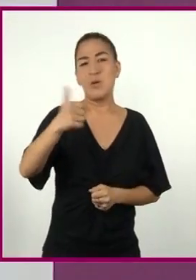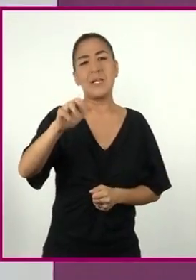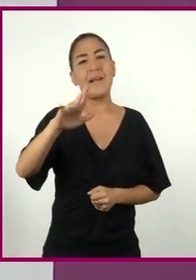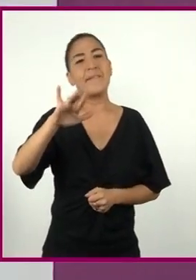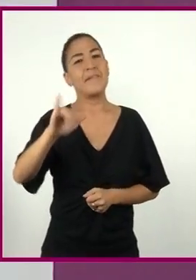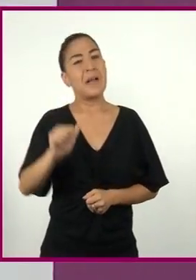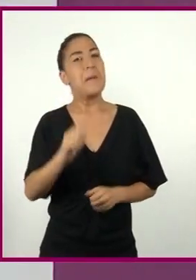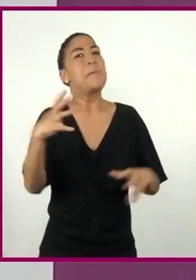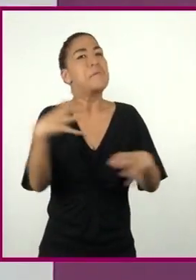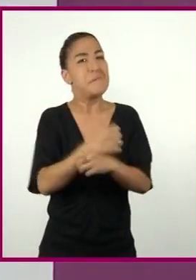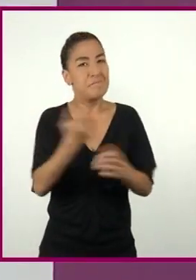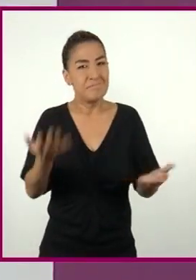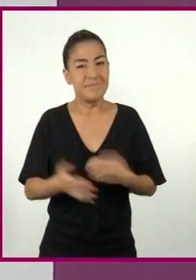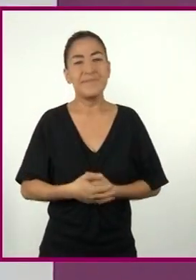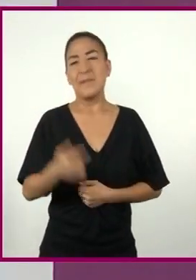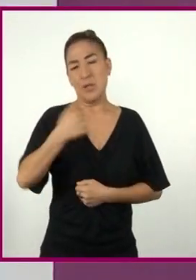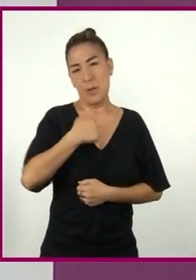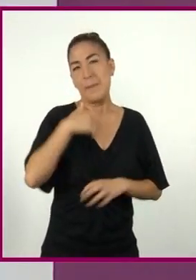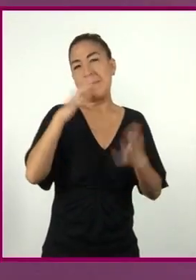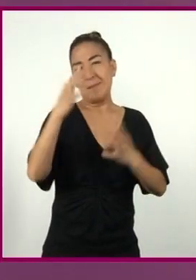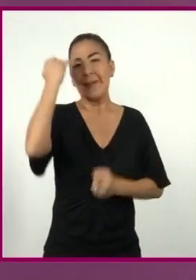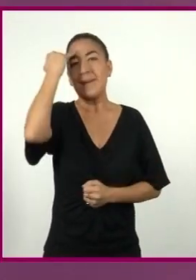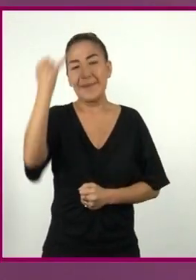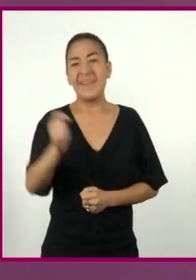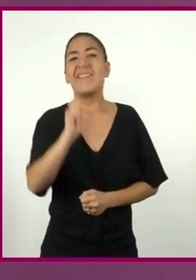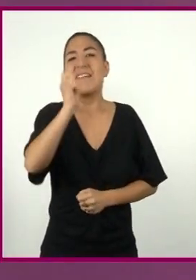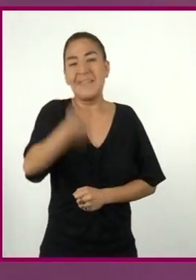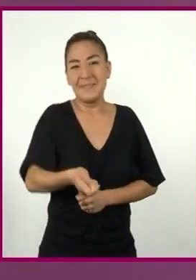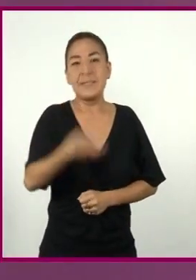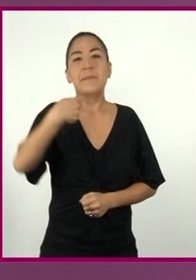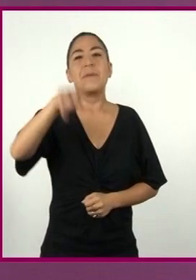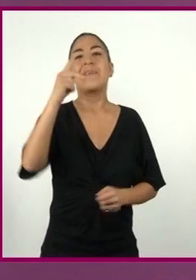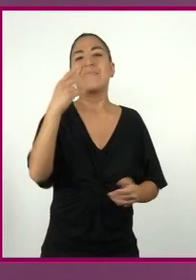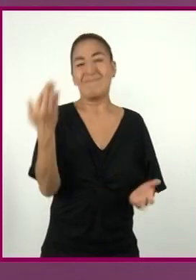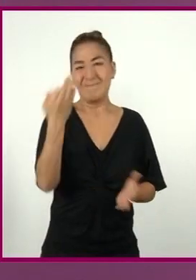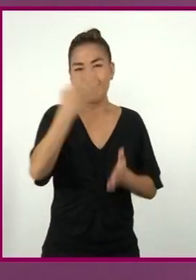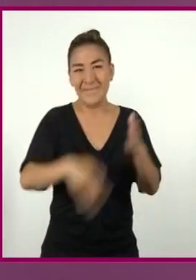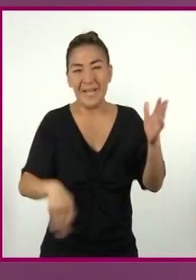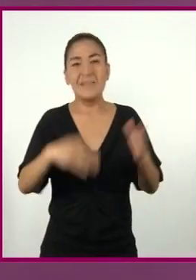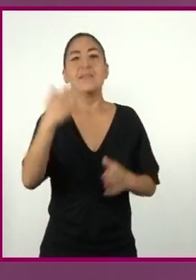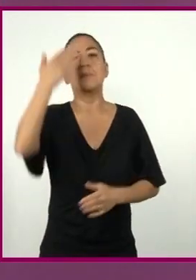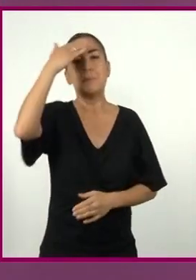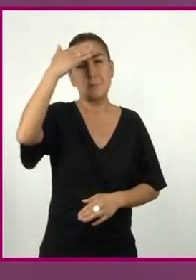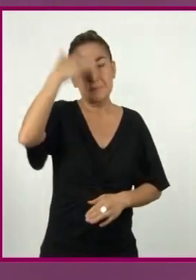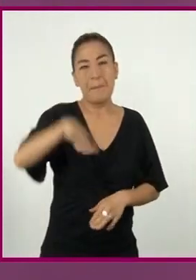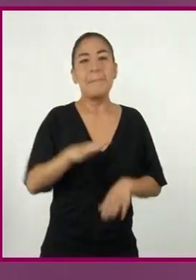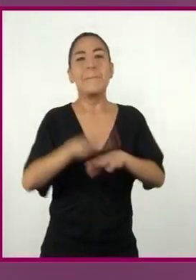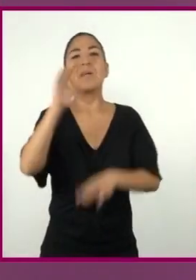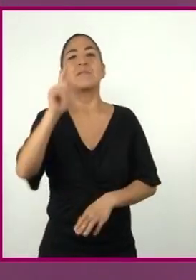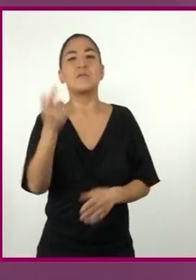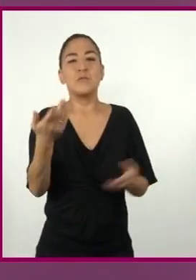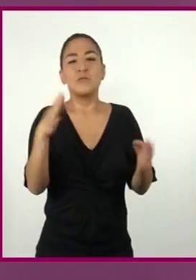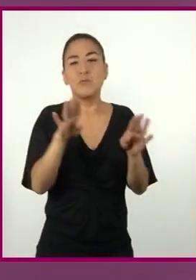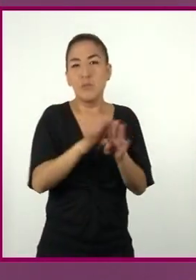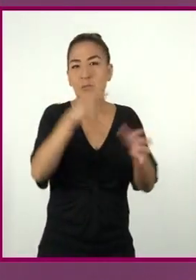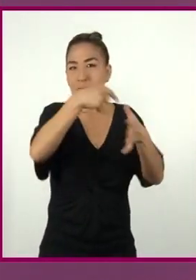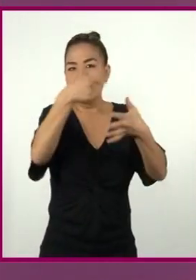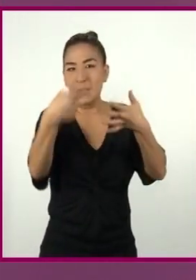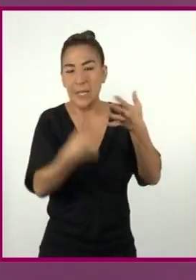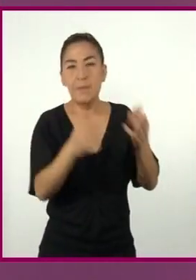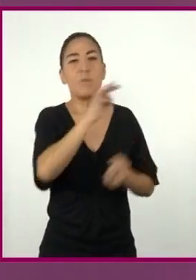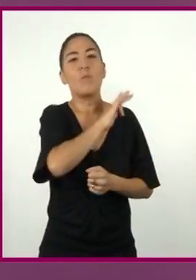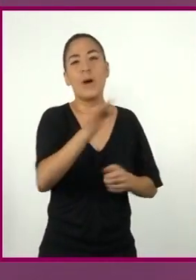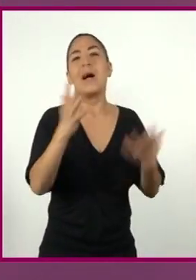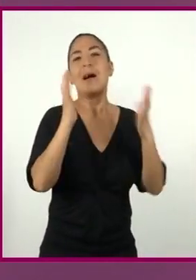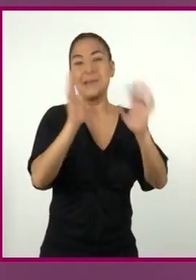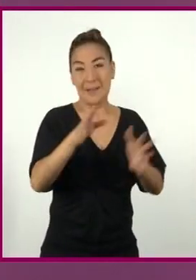profesora. Yo tengo una idea de qué es, pero creo que me faltaría saber aspectos más específicos para poder